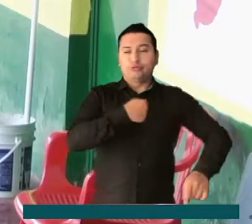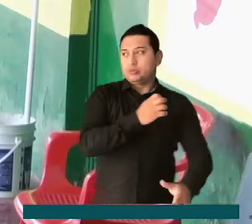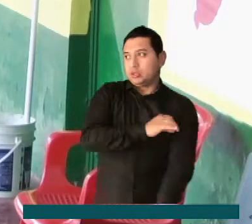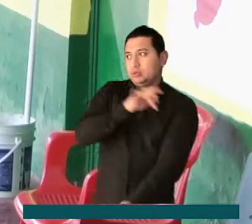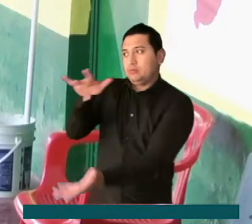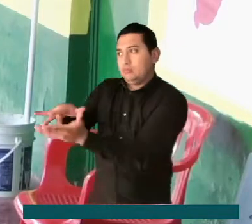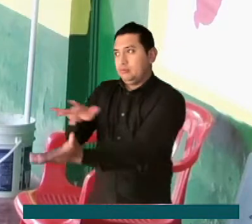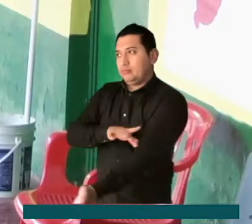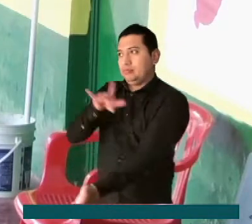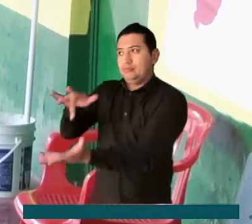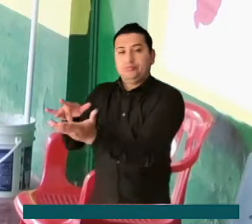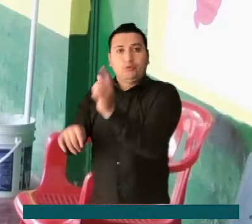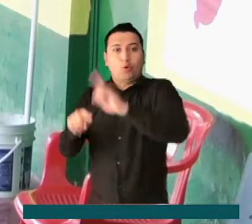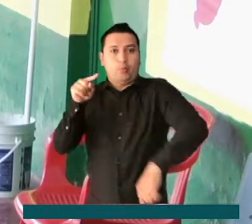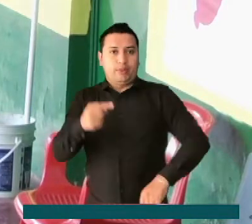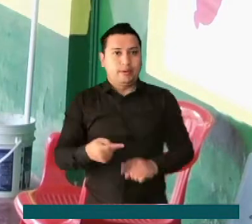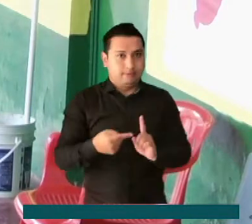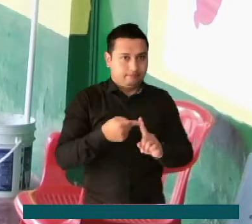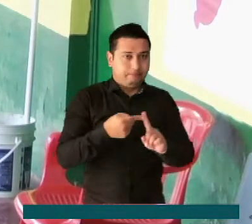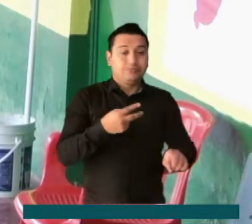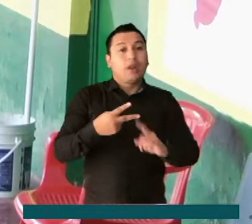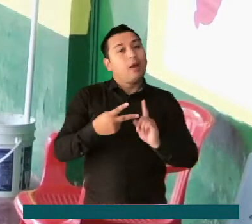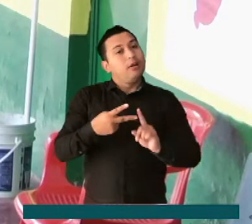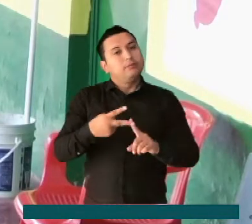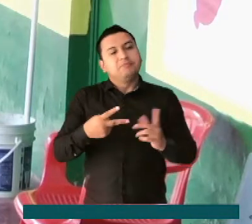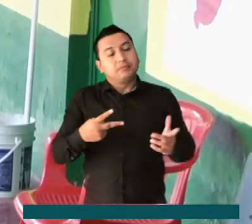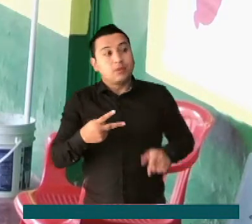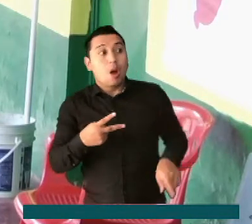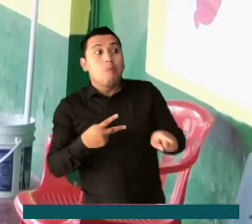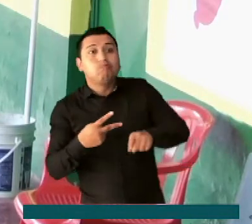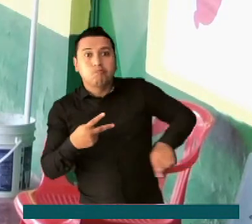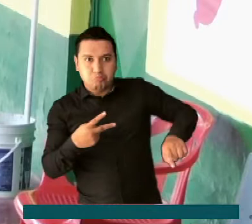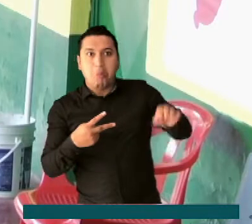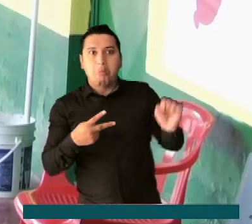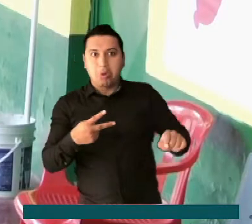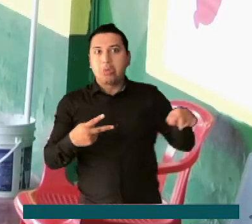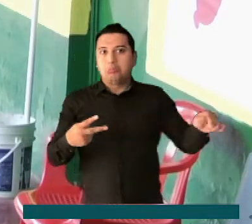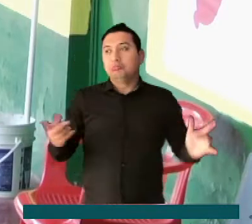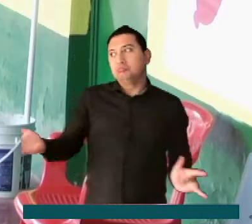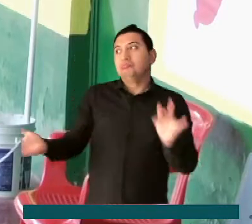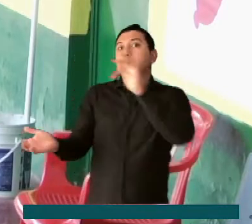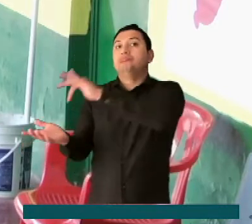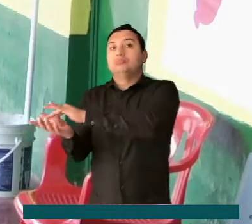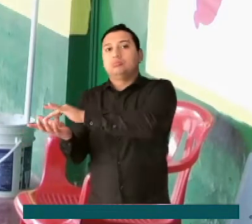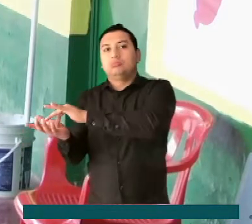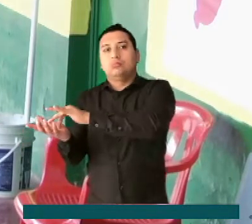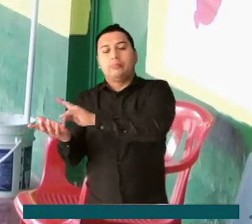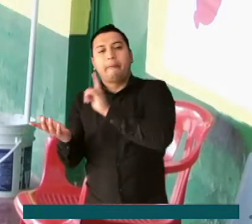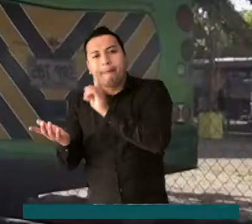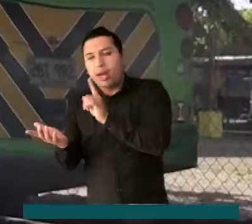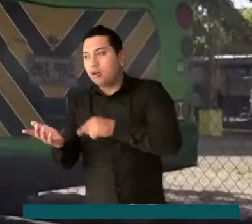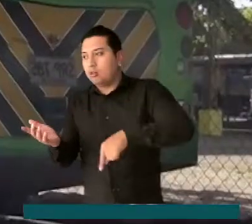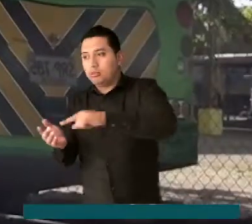física en las aulas. Segundo, los que sí pueden asistir nos vimos en la institución obligados